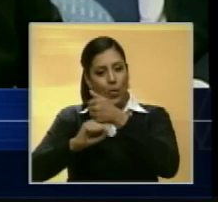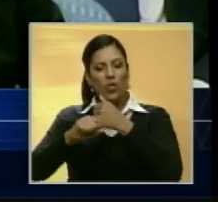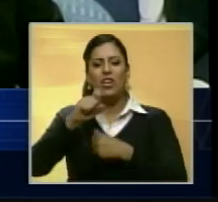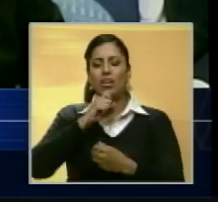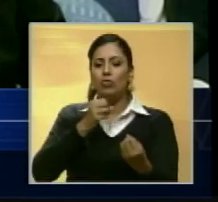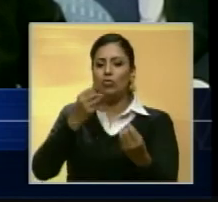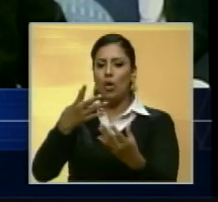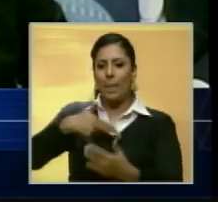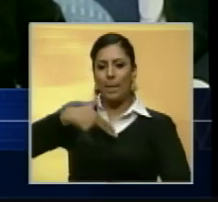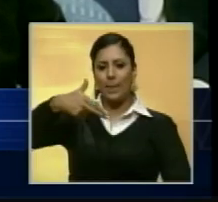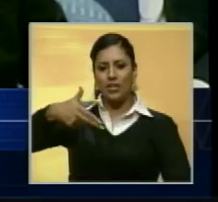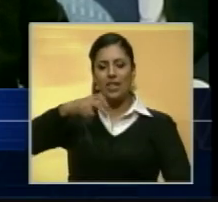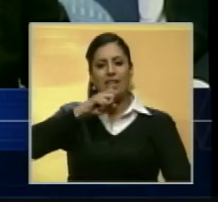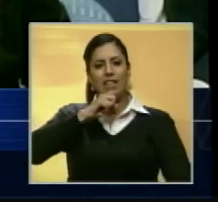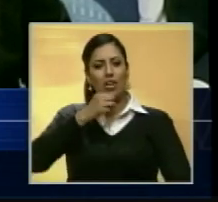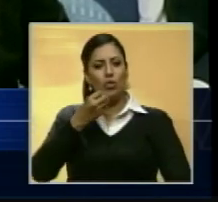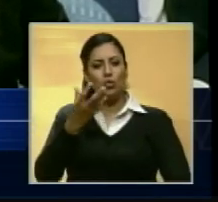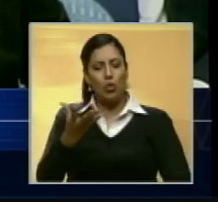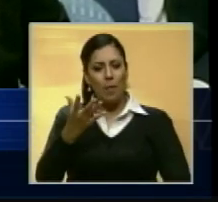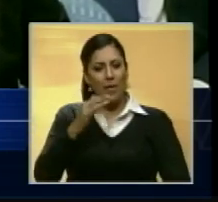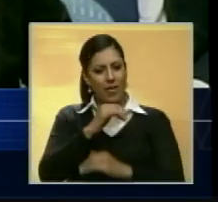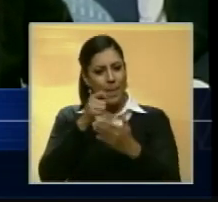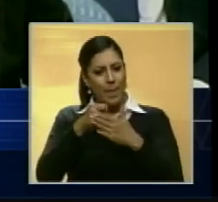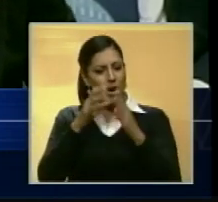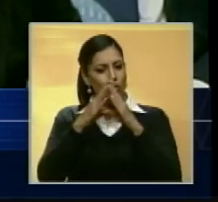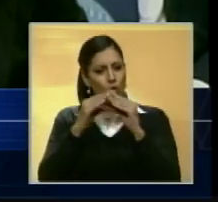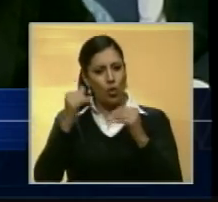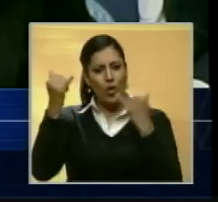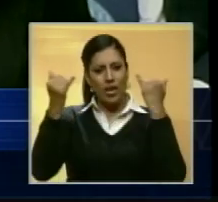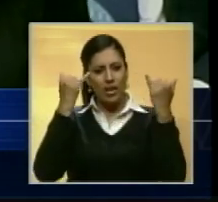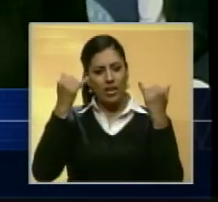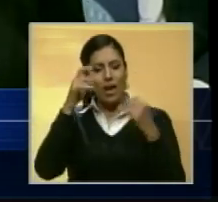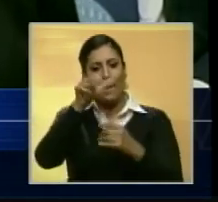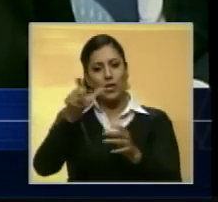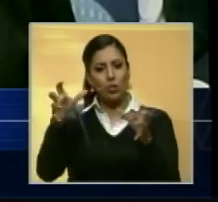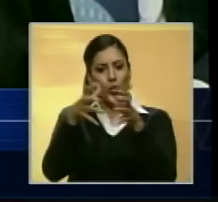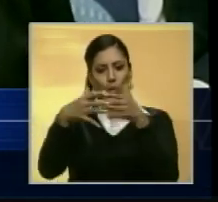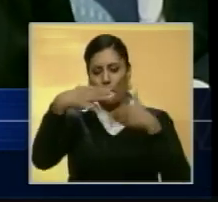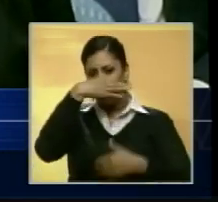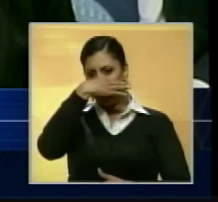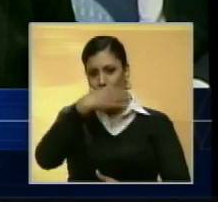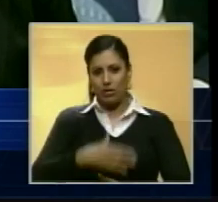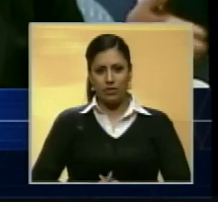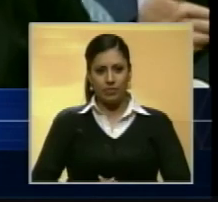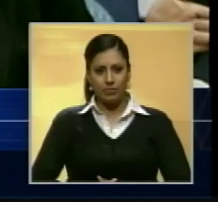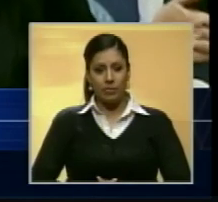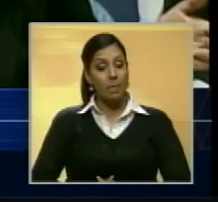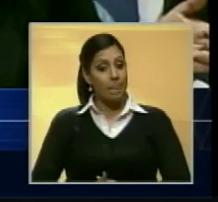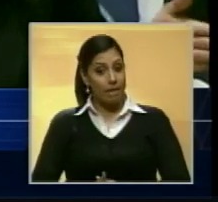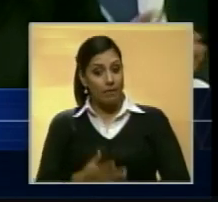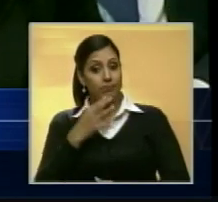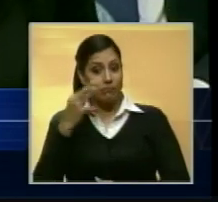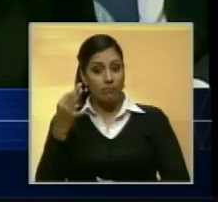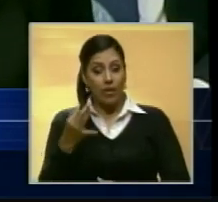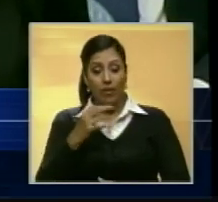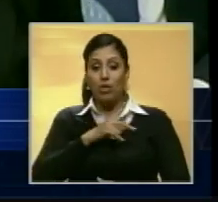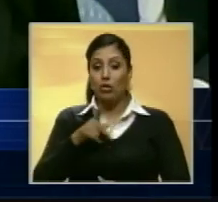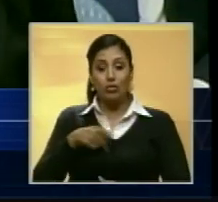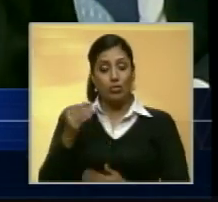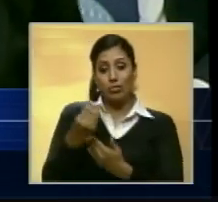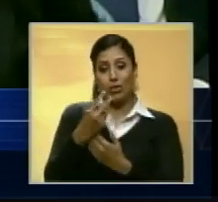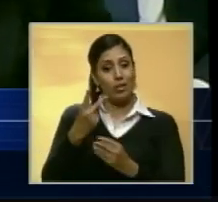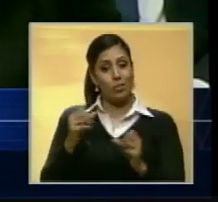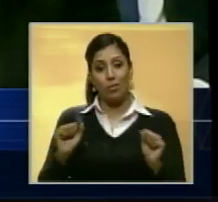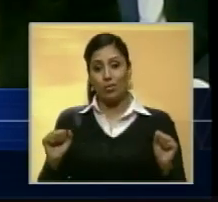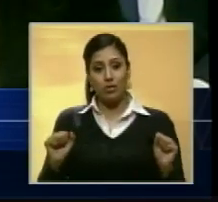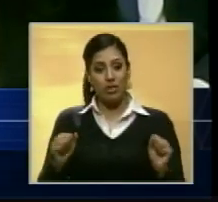quién dota de armas y quién da financiamiento y logística a los grupos terroristas. Son las verdades que no se pueden